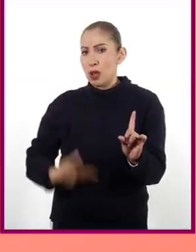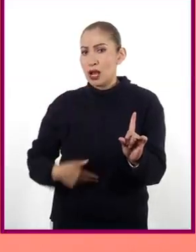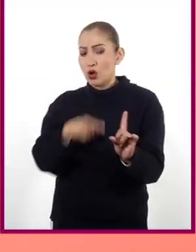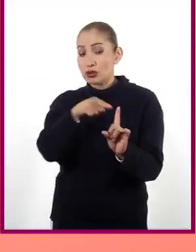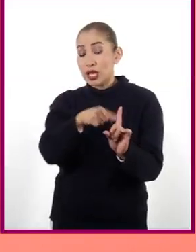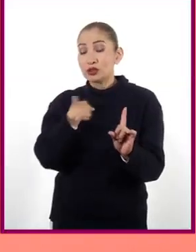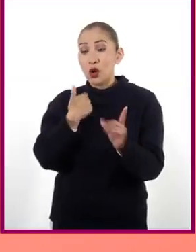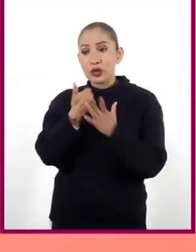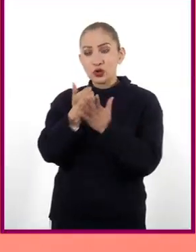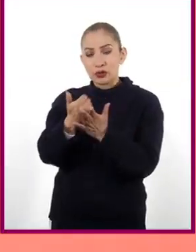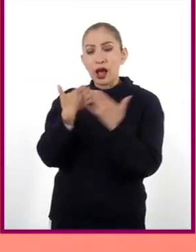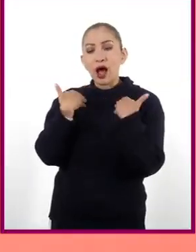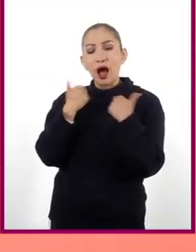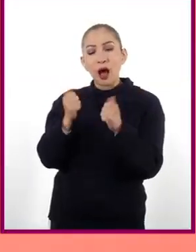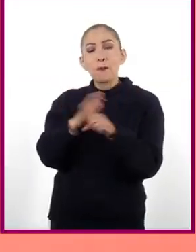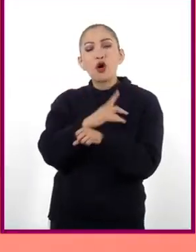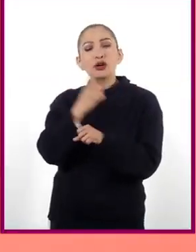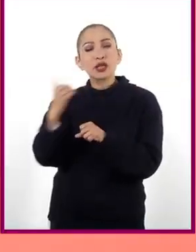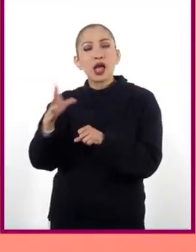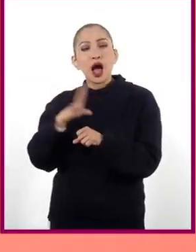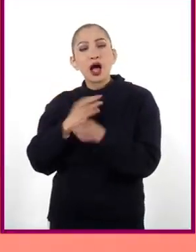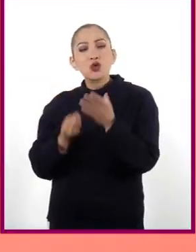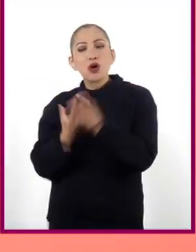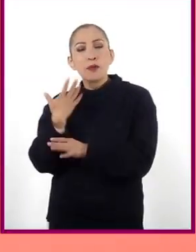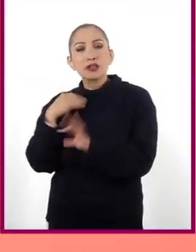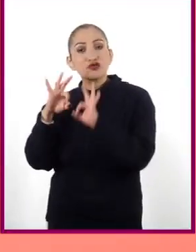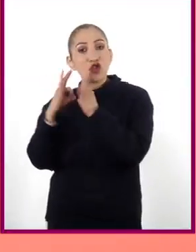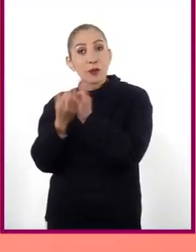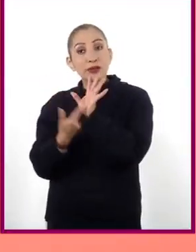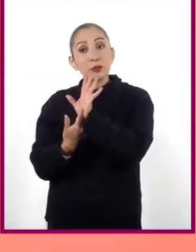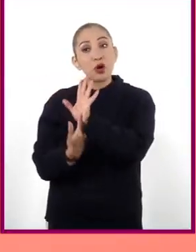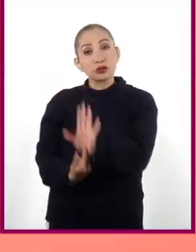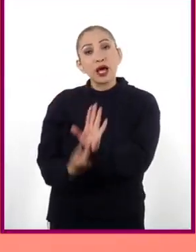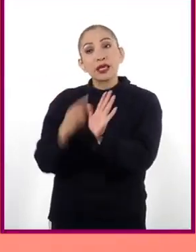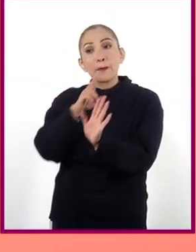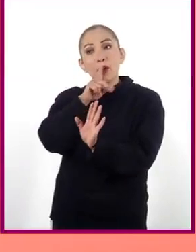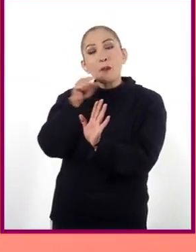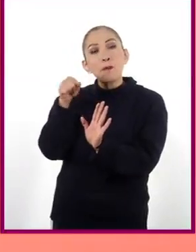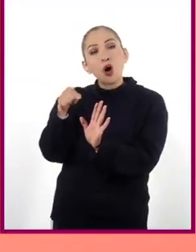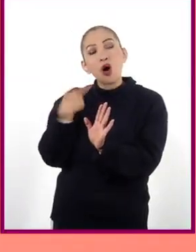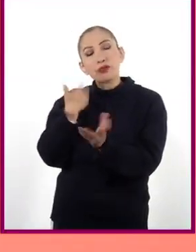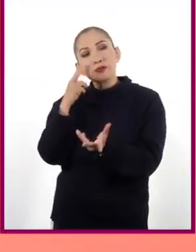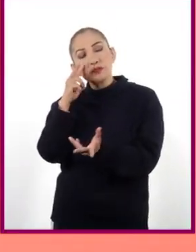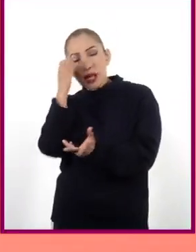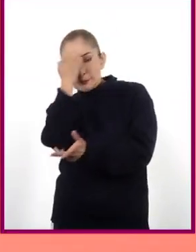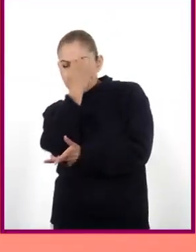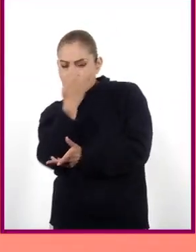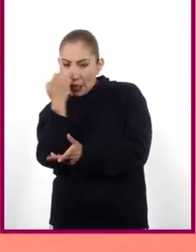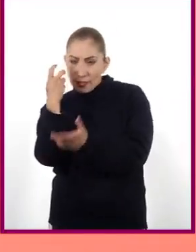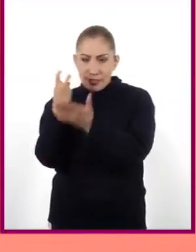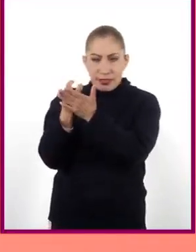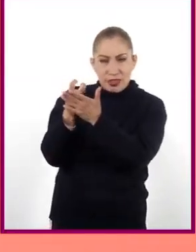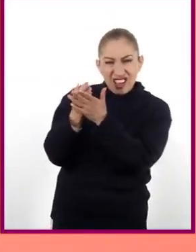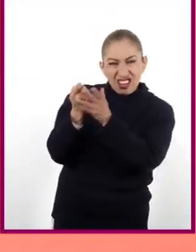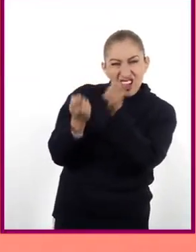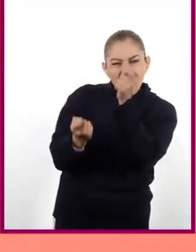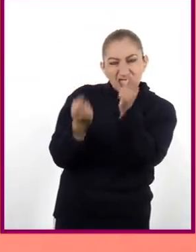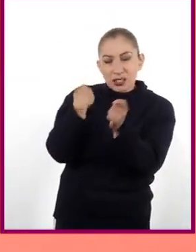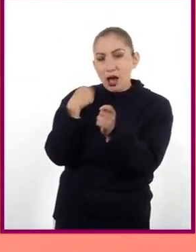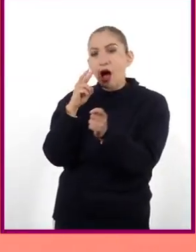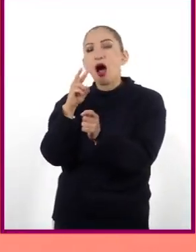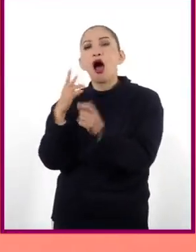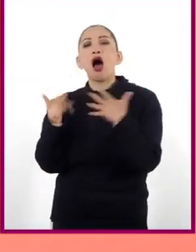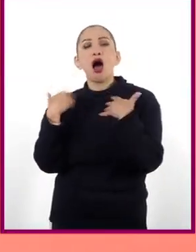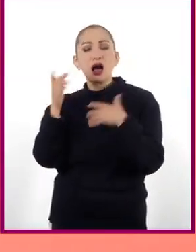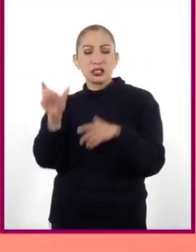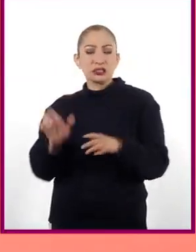y esto permite entender por qué hubo nuevas expresiones que se preocupaban por observar, criticar y exponer